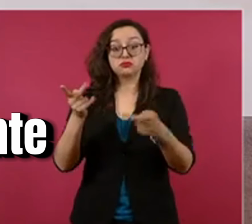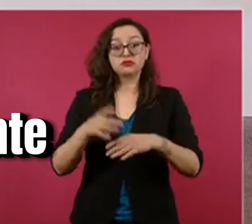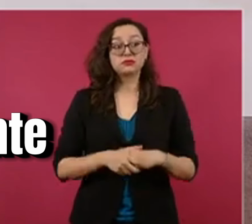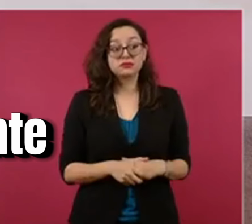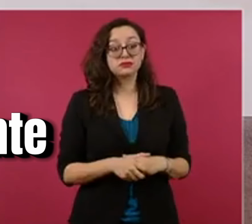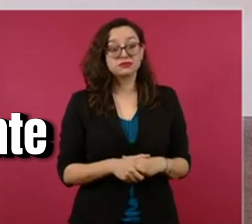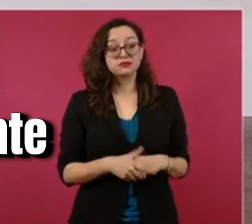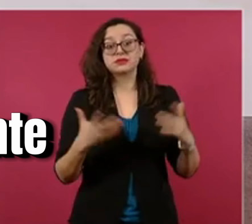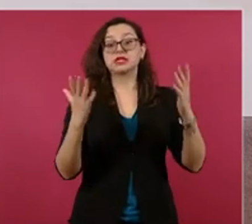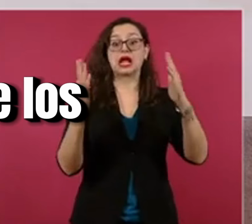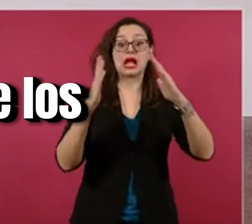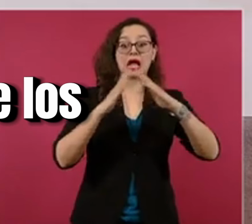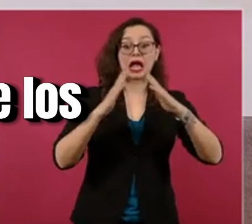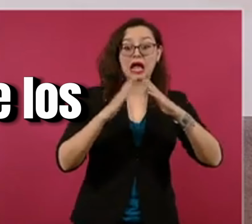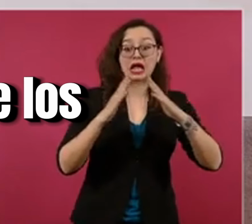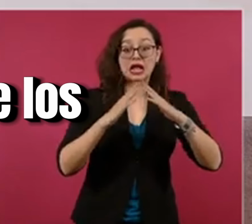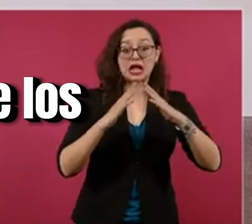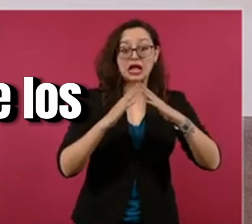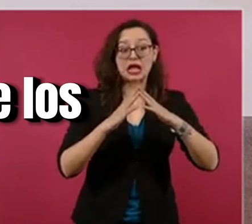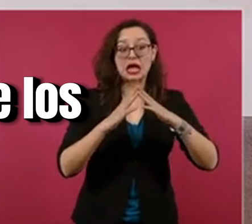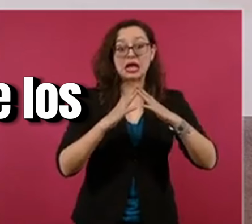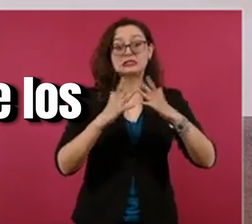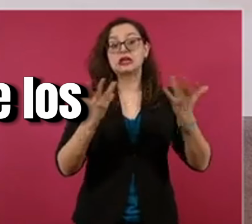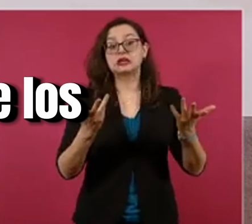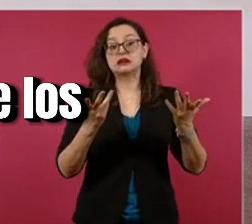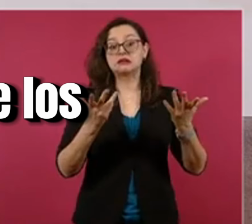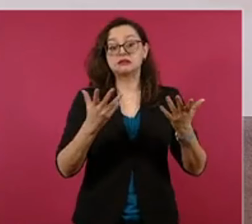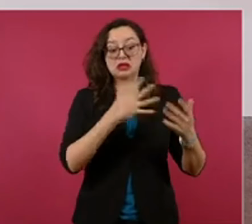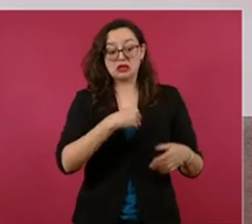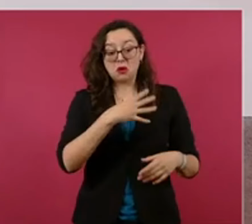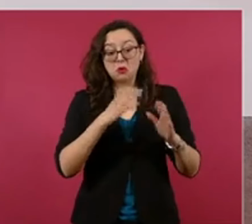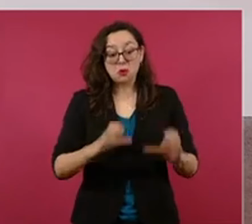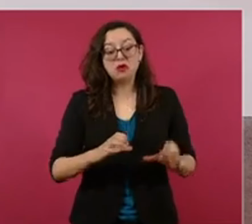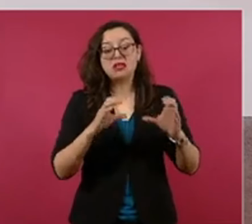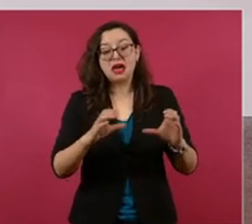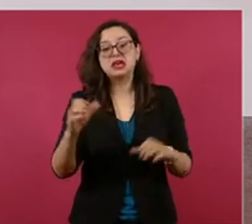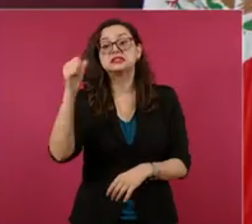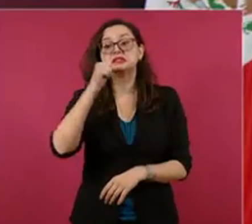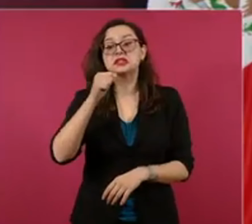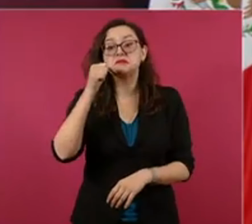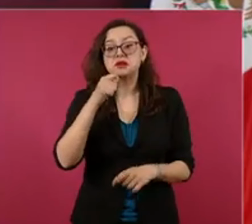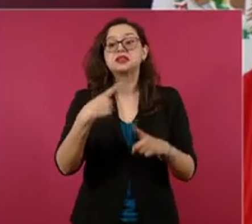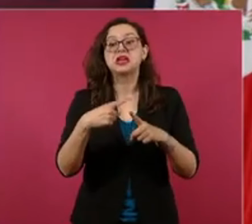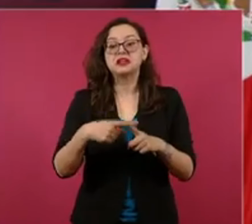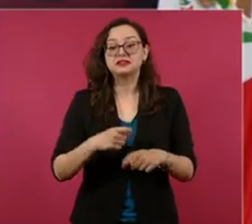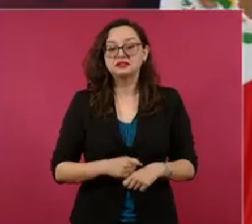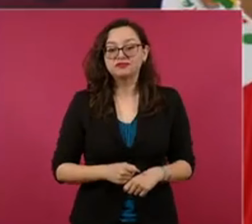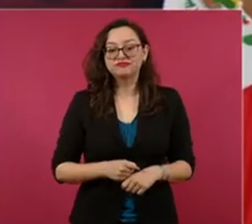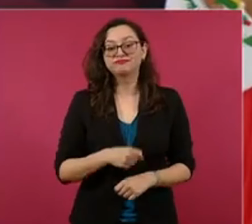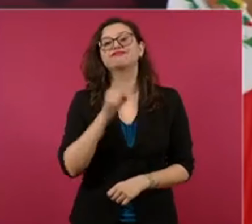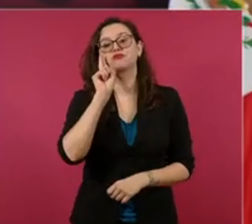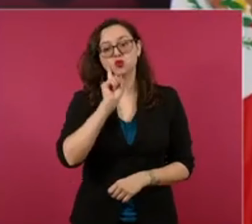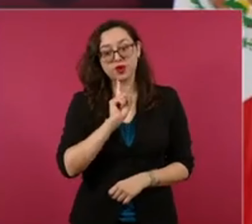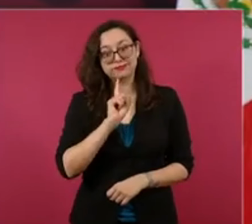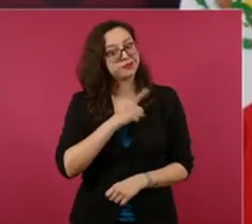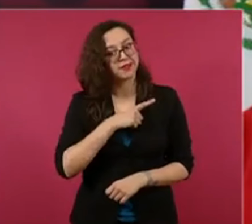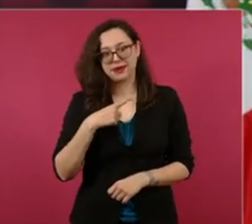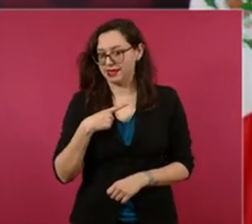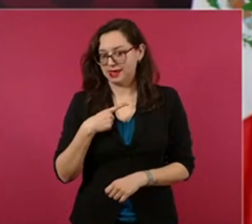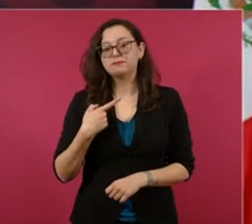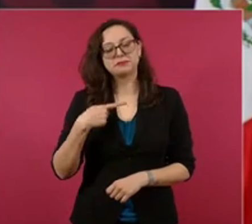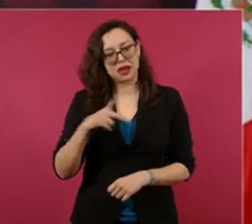que principalmente, aunque no debería ser así, cuidamos de los hijos, las mujeres, quiénes somos las